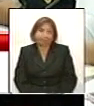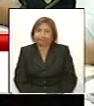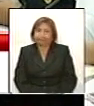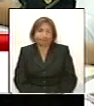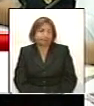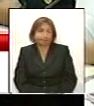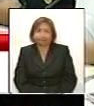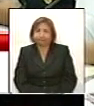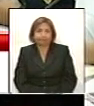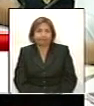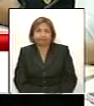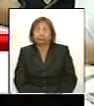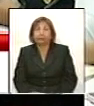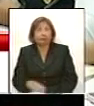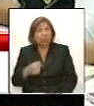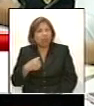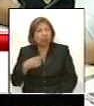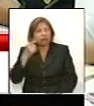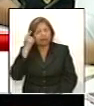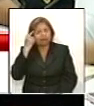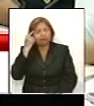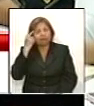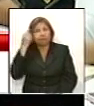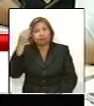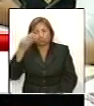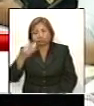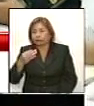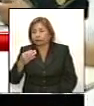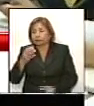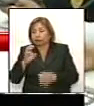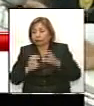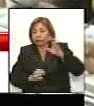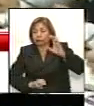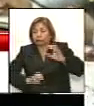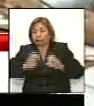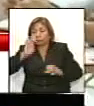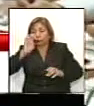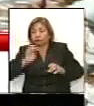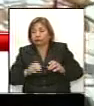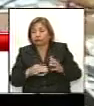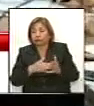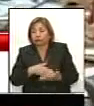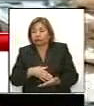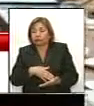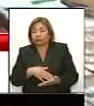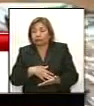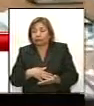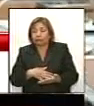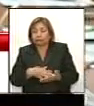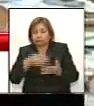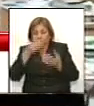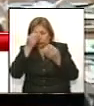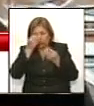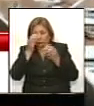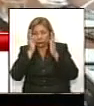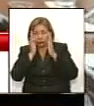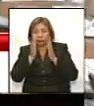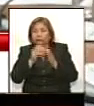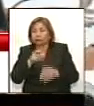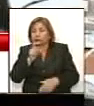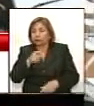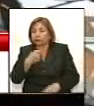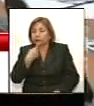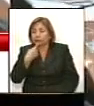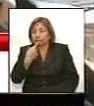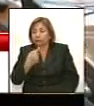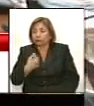sí creemos que hay una fortaleza en la plataforma en términos estadísticos, pero una debilidad como canal de atención, porque